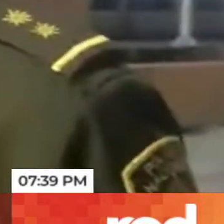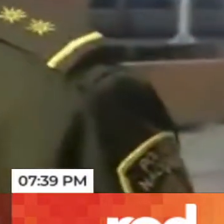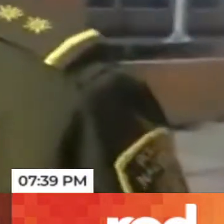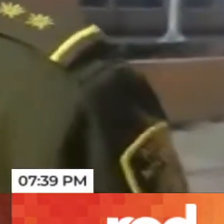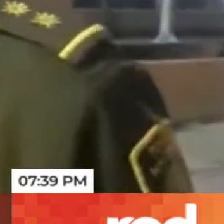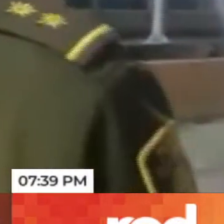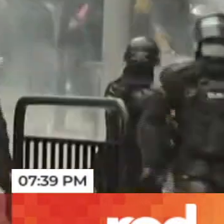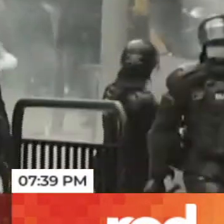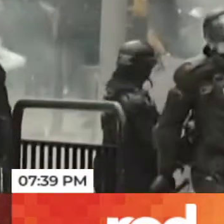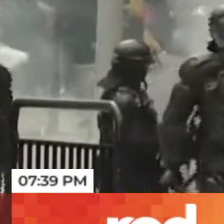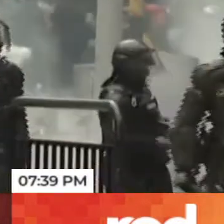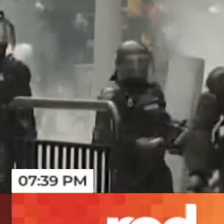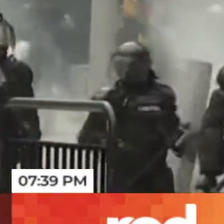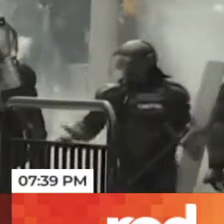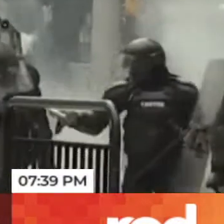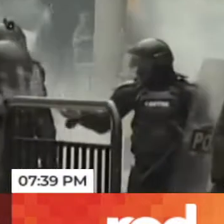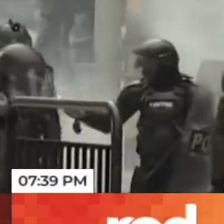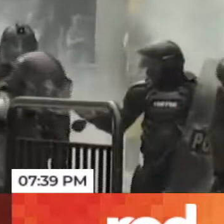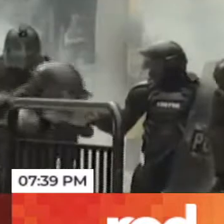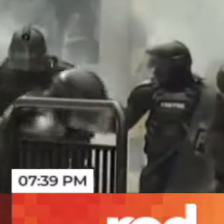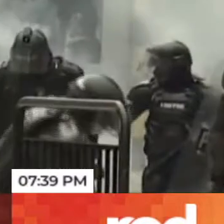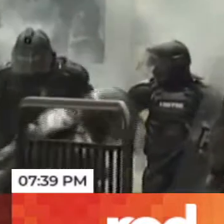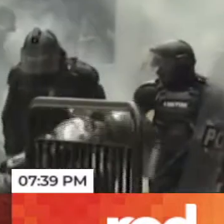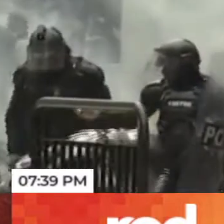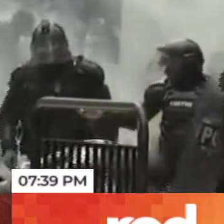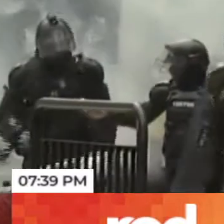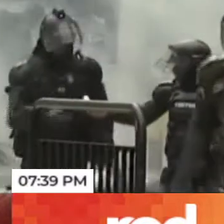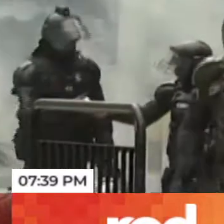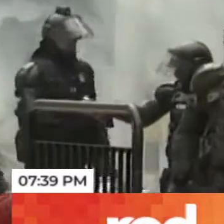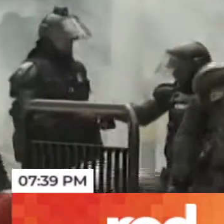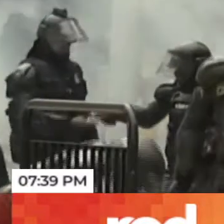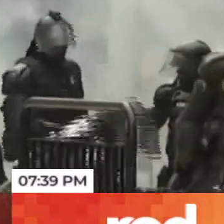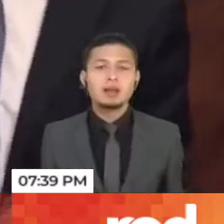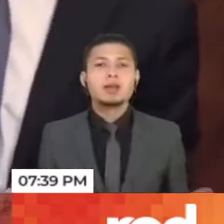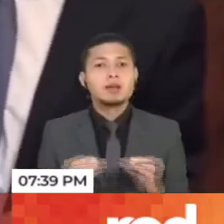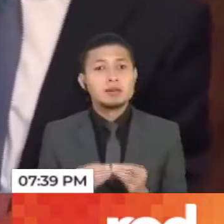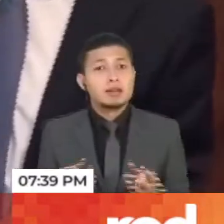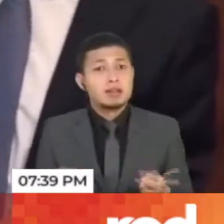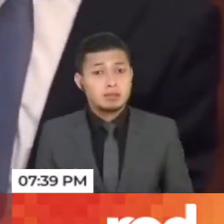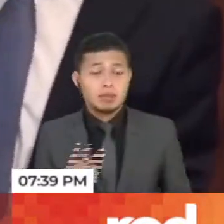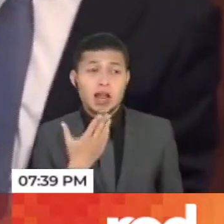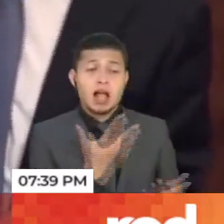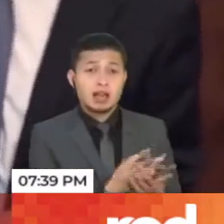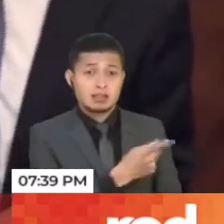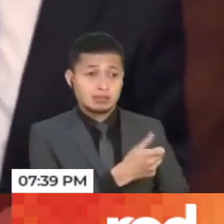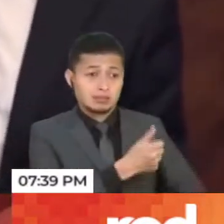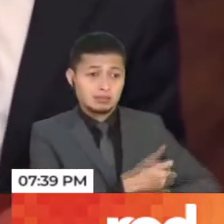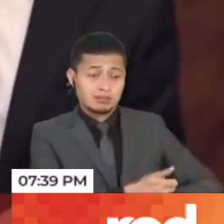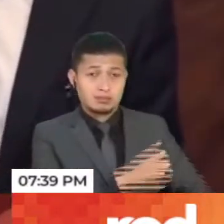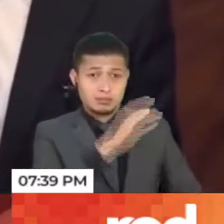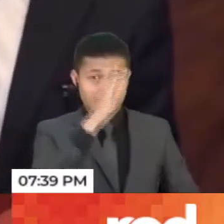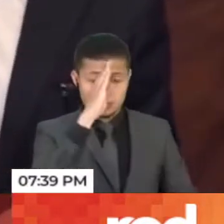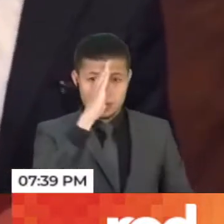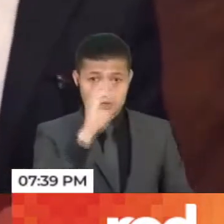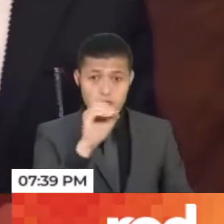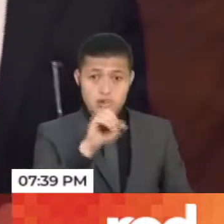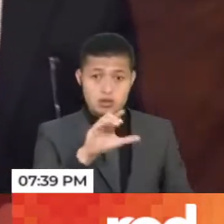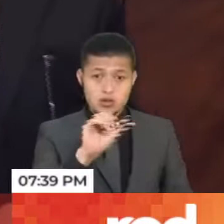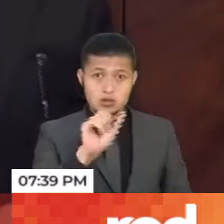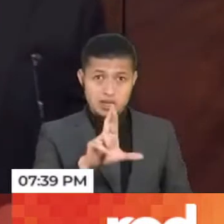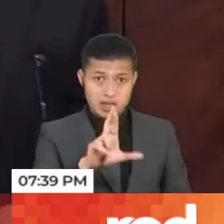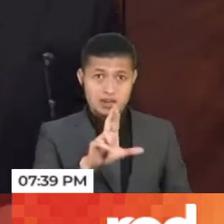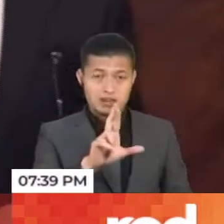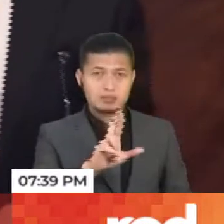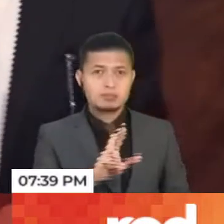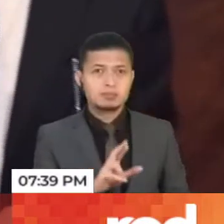trabajo de la mano para controlar el orden público en la capital ya quiero agradecerle al general gómez heredia a oscar gómez heredia